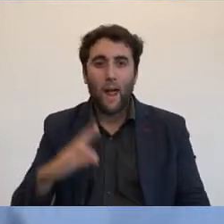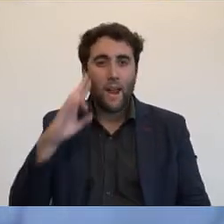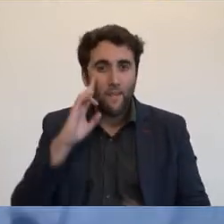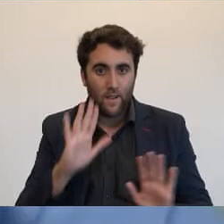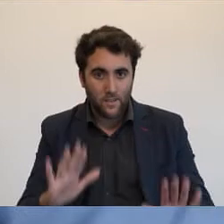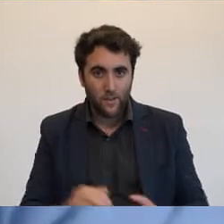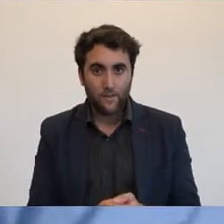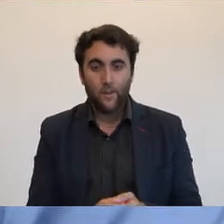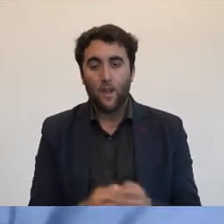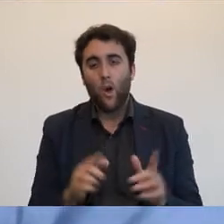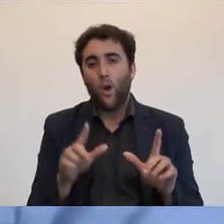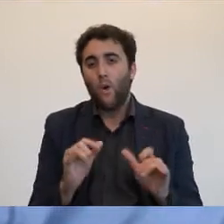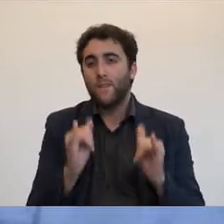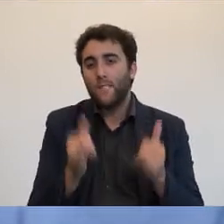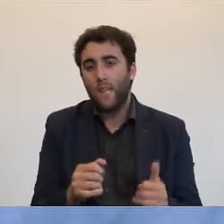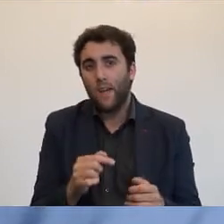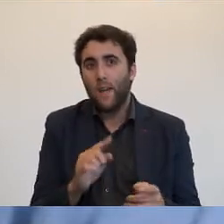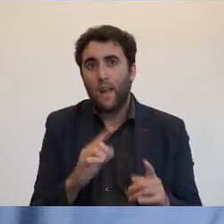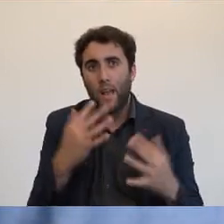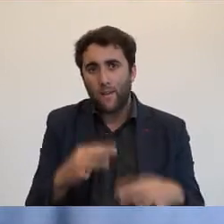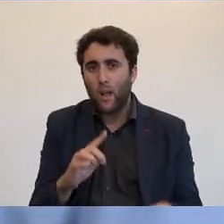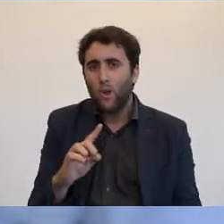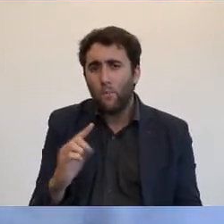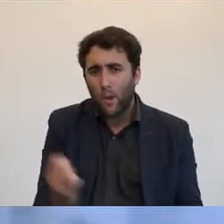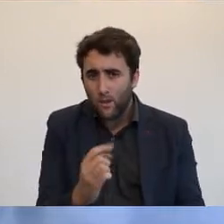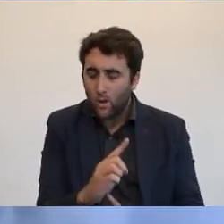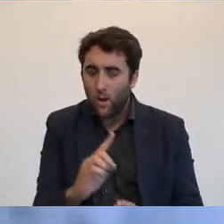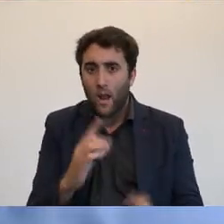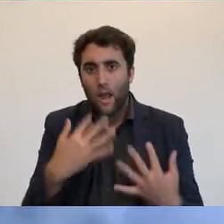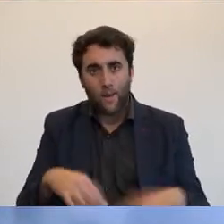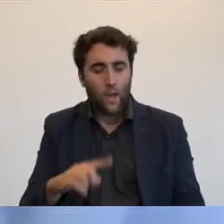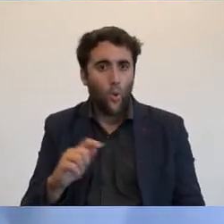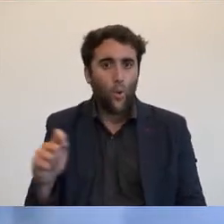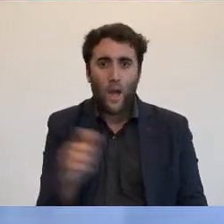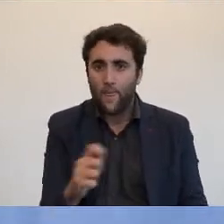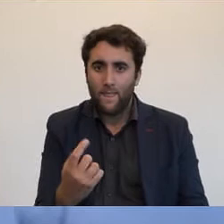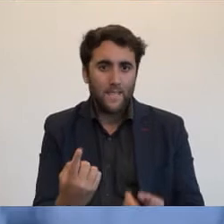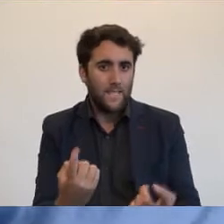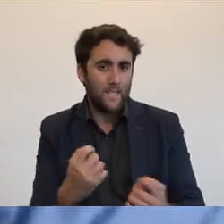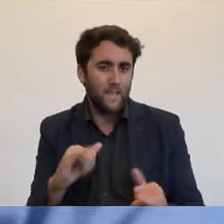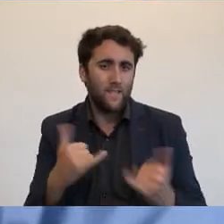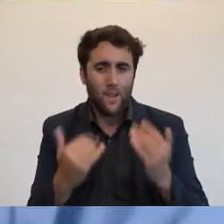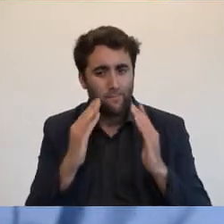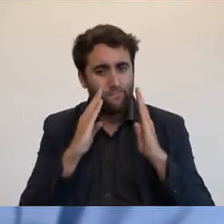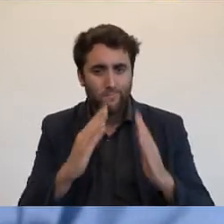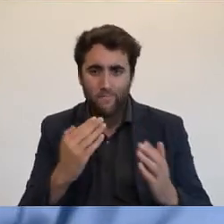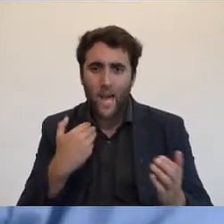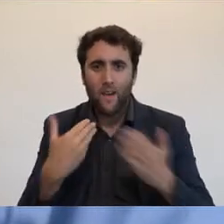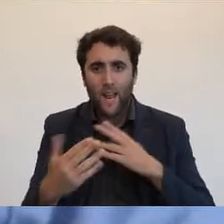sin duda me atrevería a decir que no es importante, sino que es urgente, muy urgente y por lo